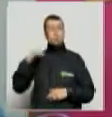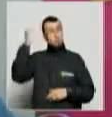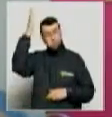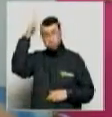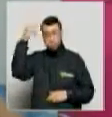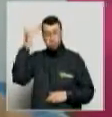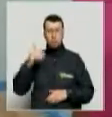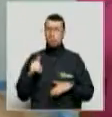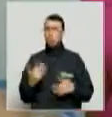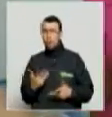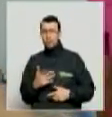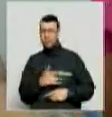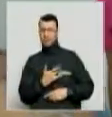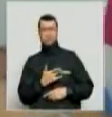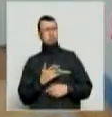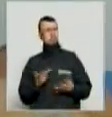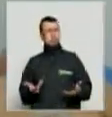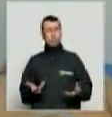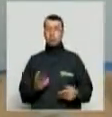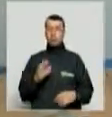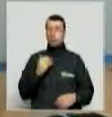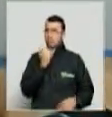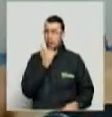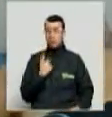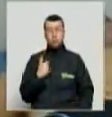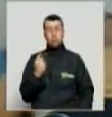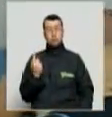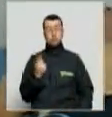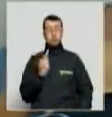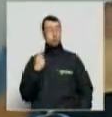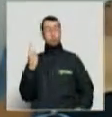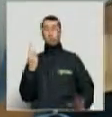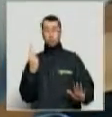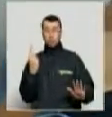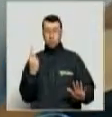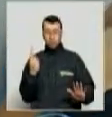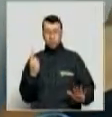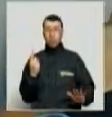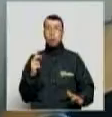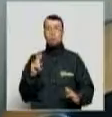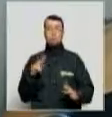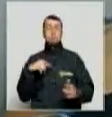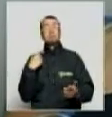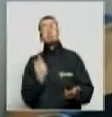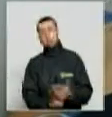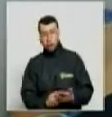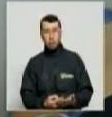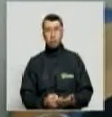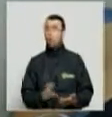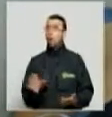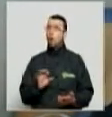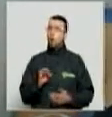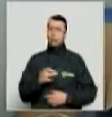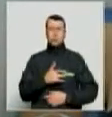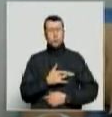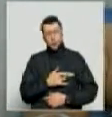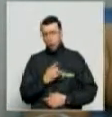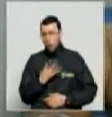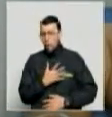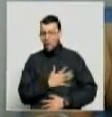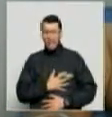interpretar muchos síntomas, qué pasa cuando tenemos mareos, cuando tenemos borracheras, a veces cuando nos desmayamos, cuando presentamos un dolor en el